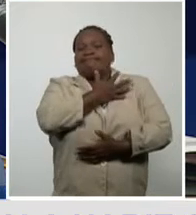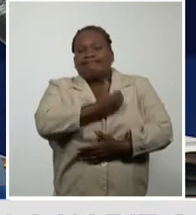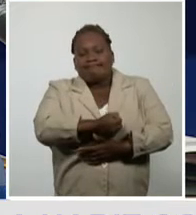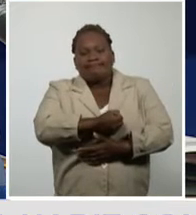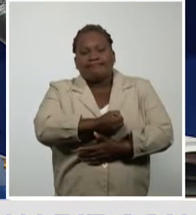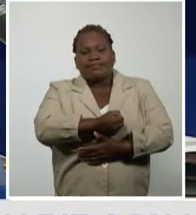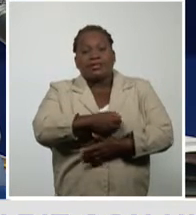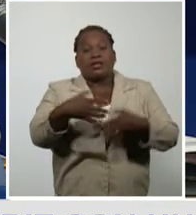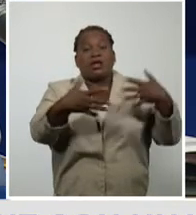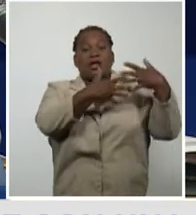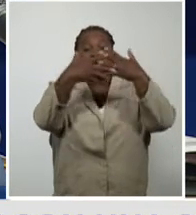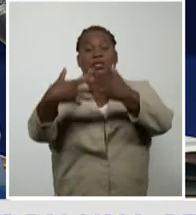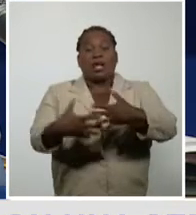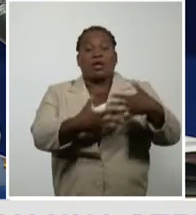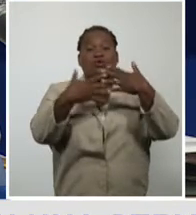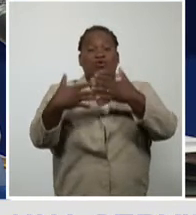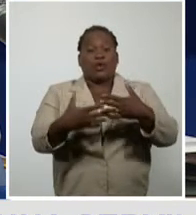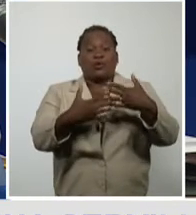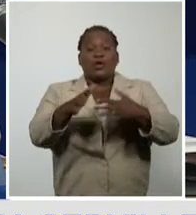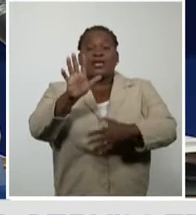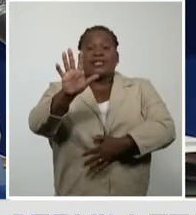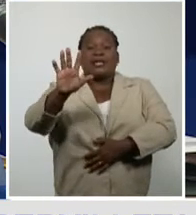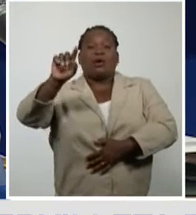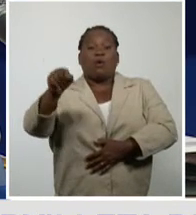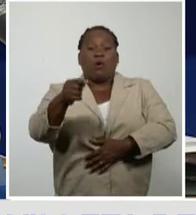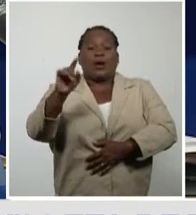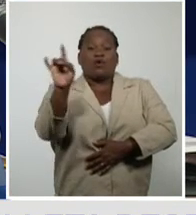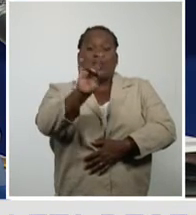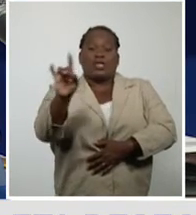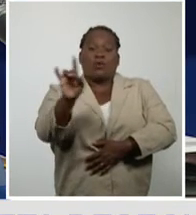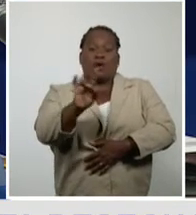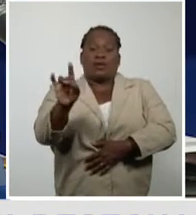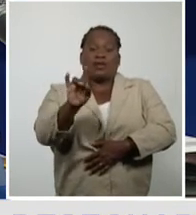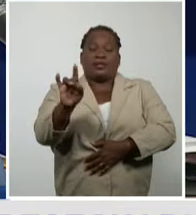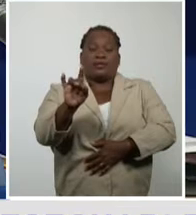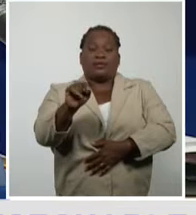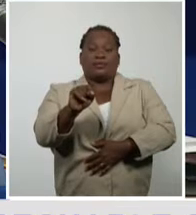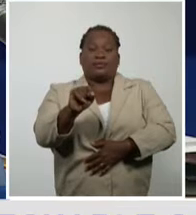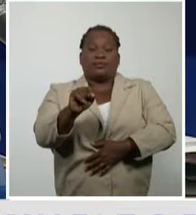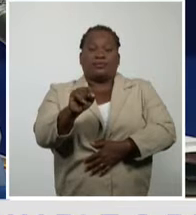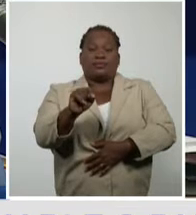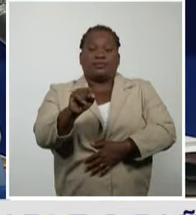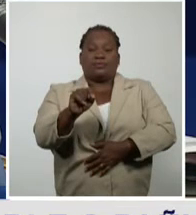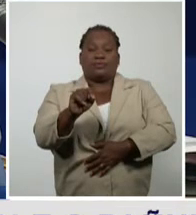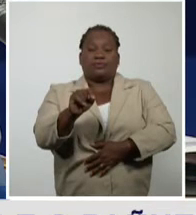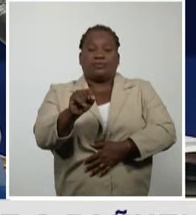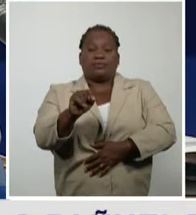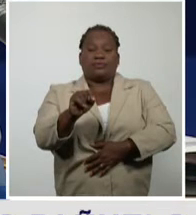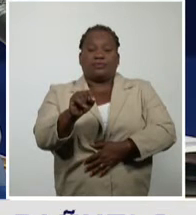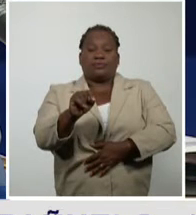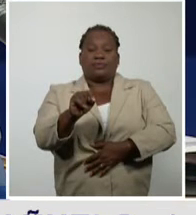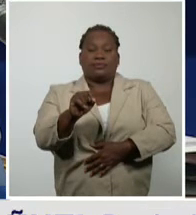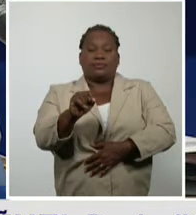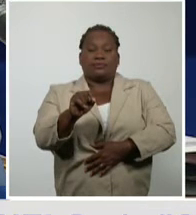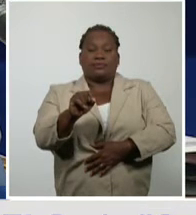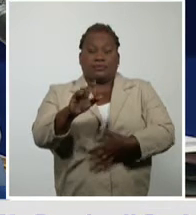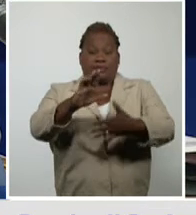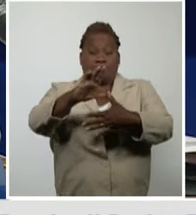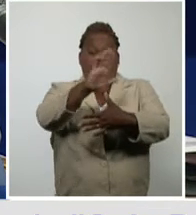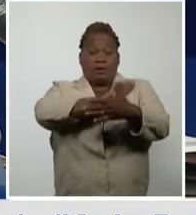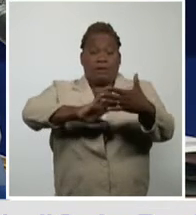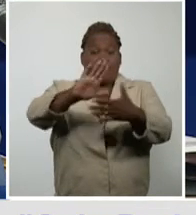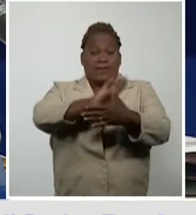Estados Unidos con 5,99 y de los países, las